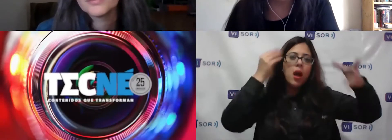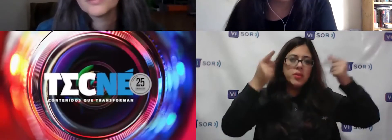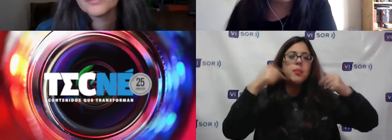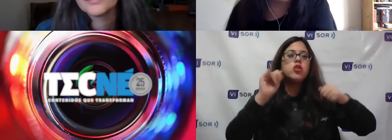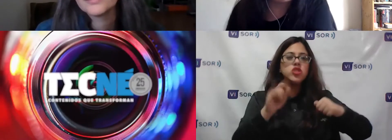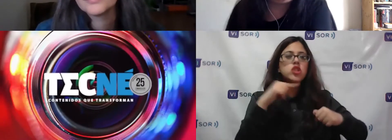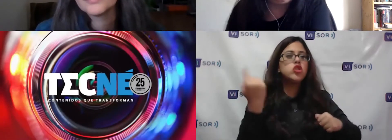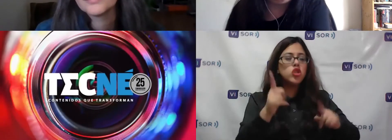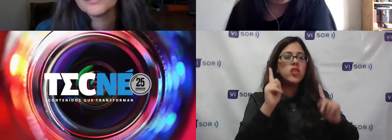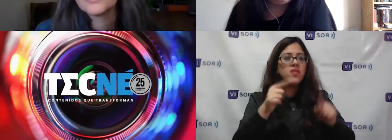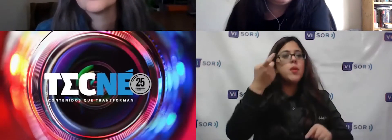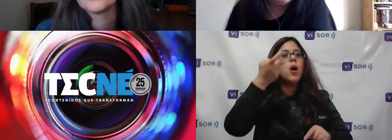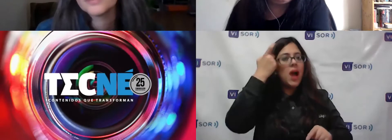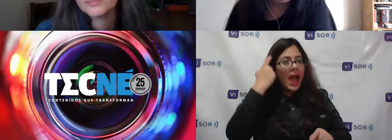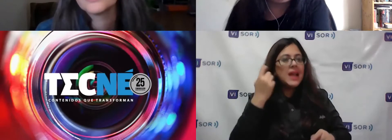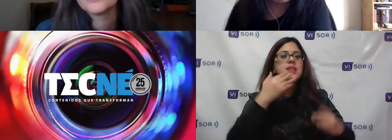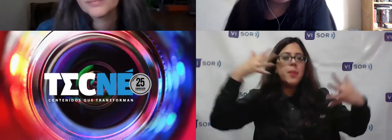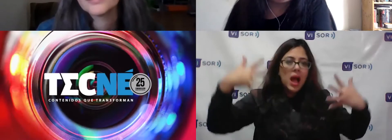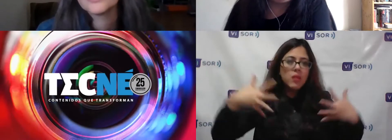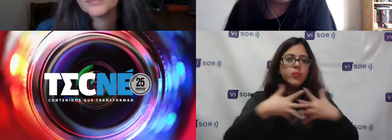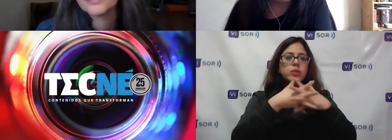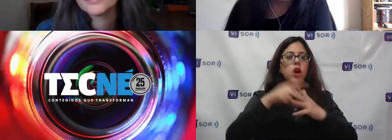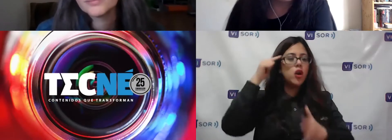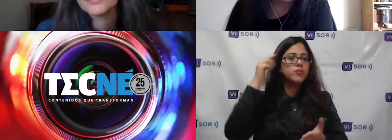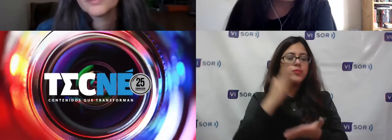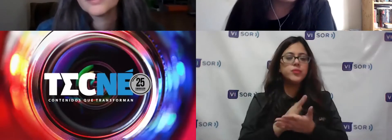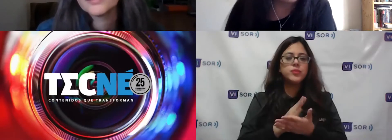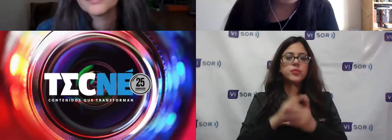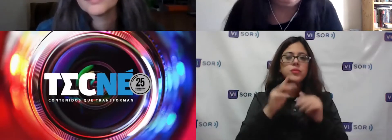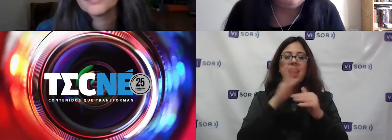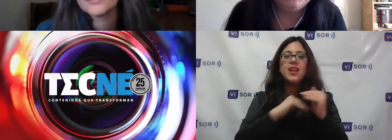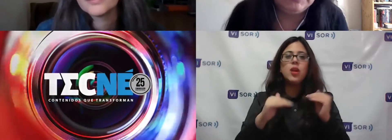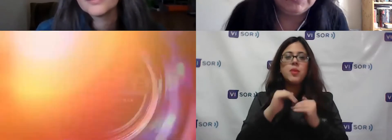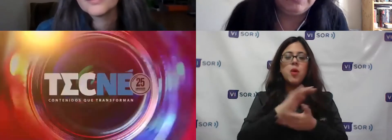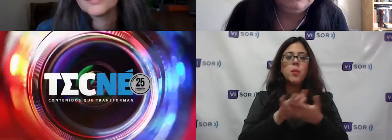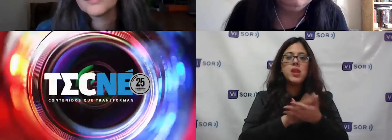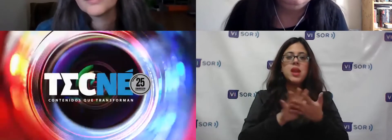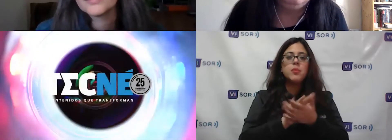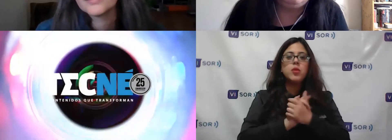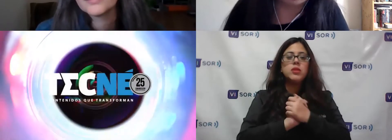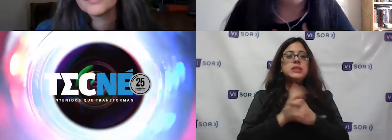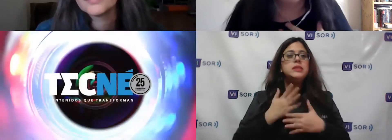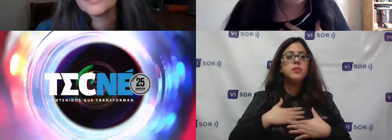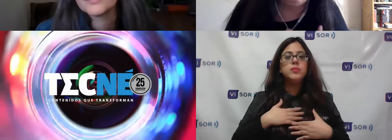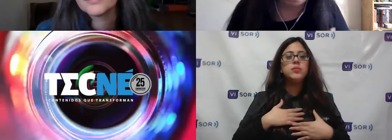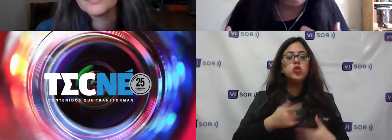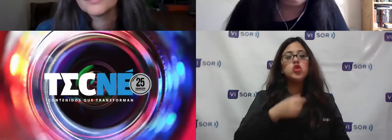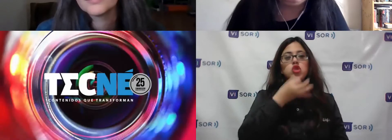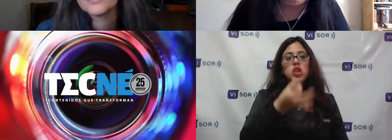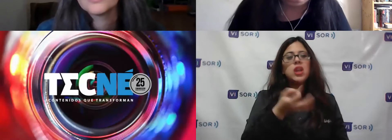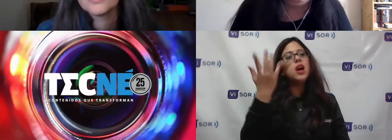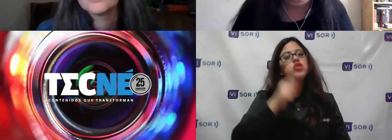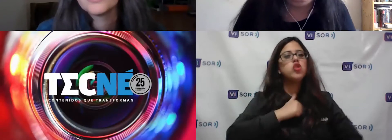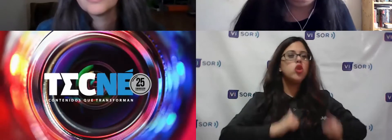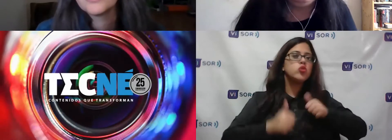y coherente con las decisiones pero no es como yo para mí sería incoherente si te dijera yo estoy sufriendo por